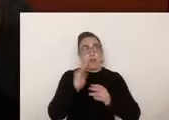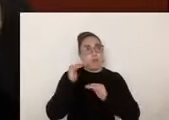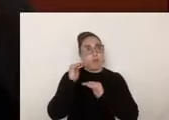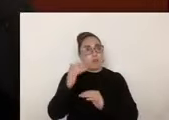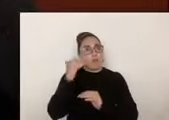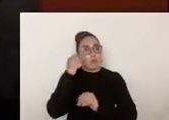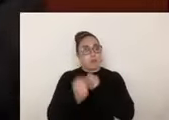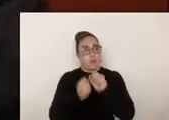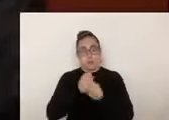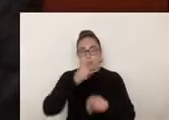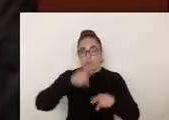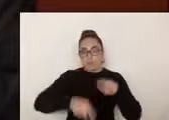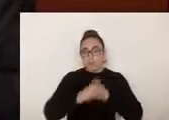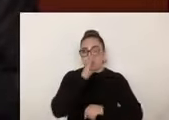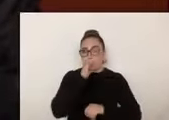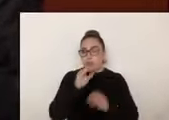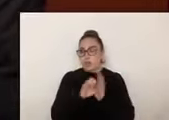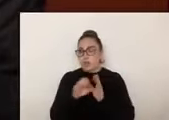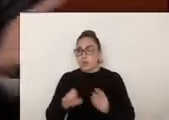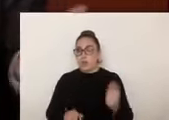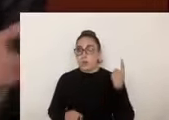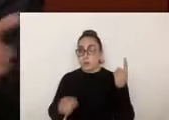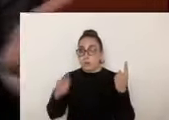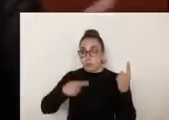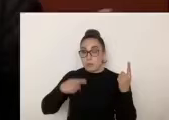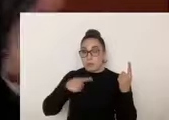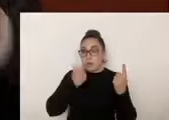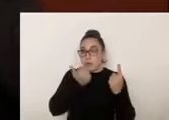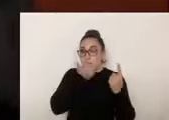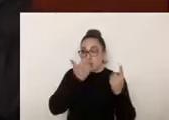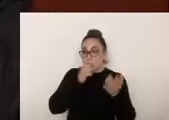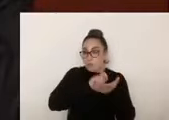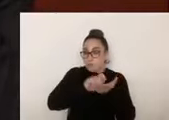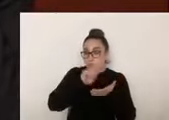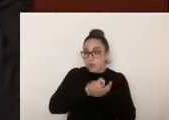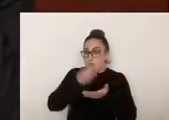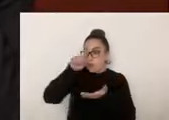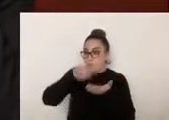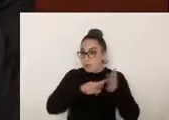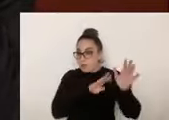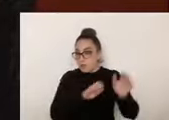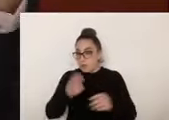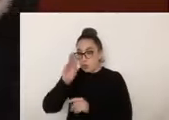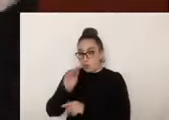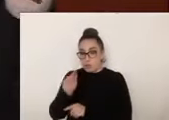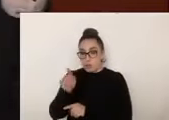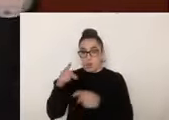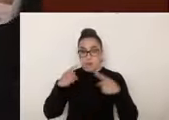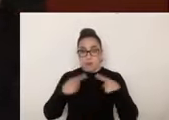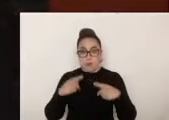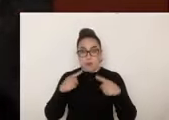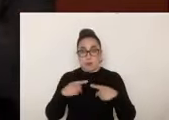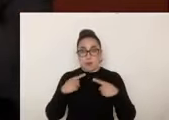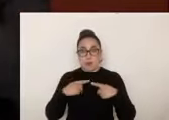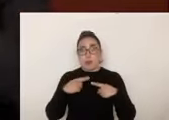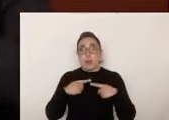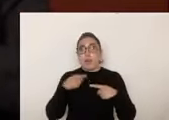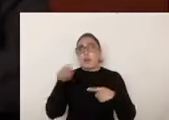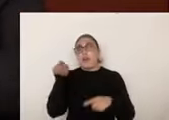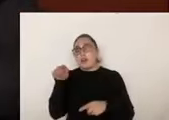decir, que una persona que venía de escribir un libro, ¿no?, en 1990, maravilloso, Just the Search, en el que